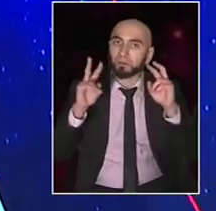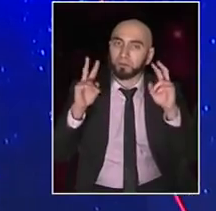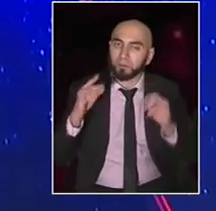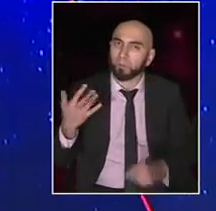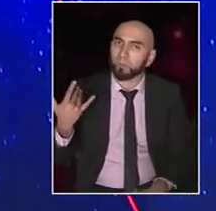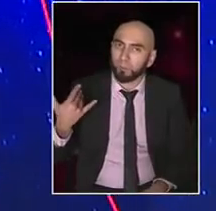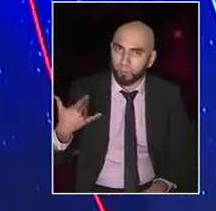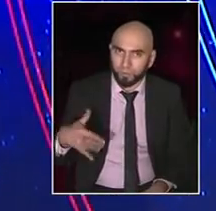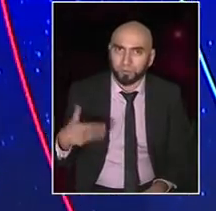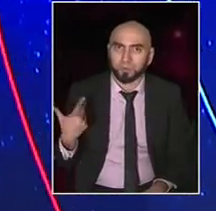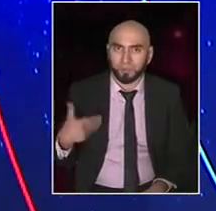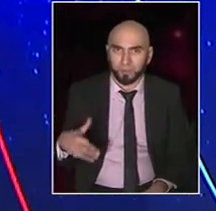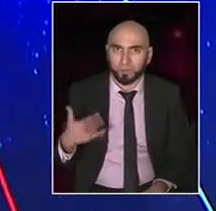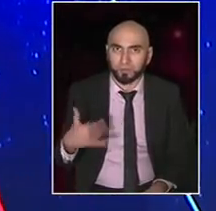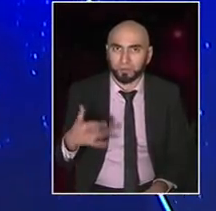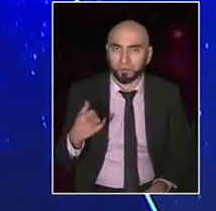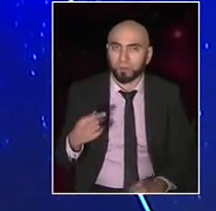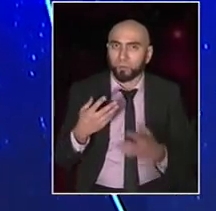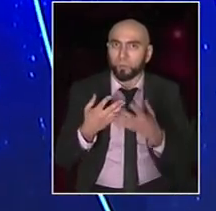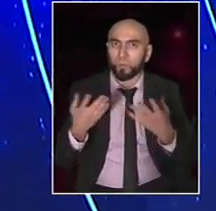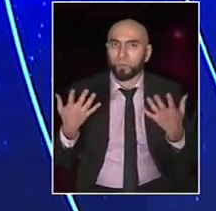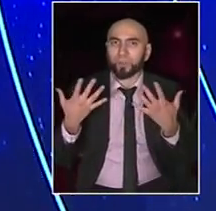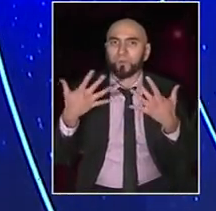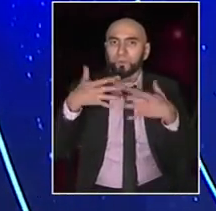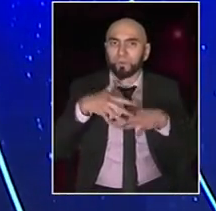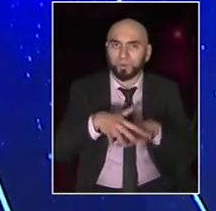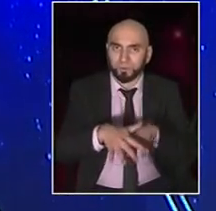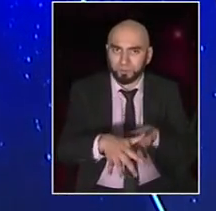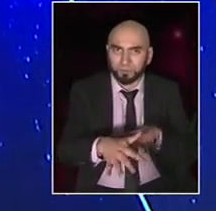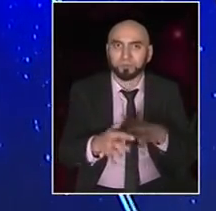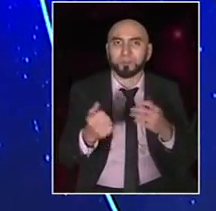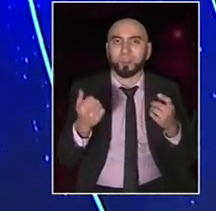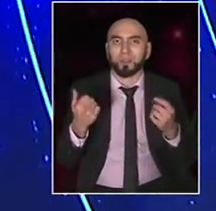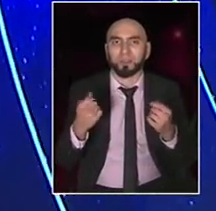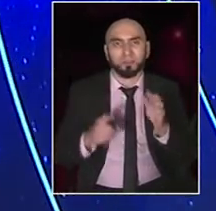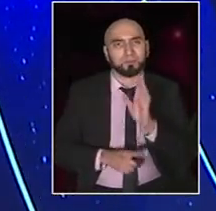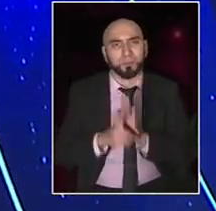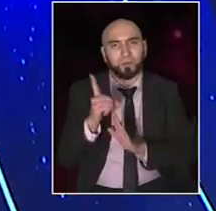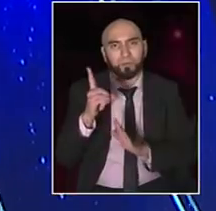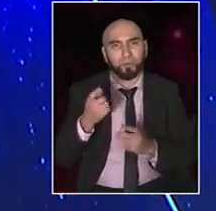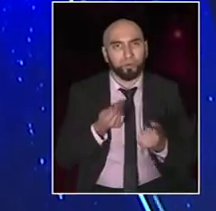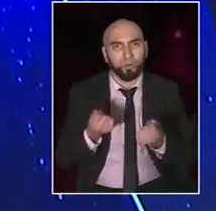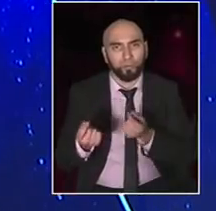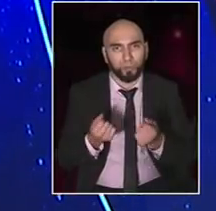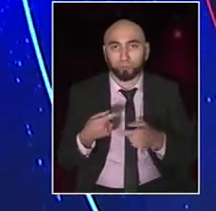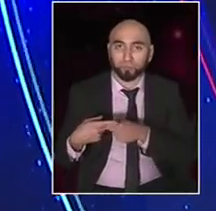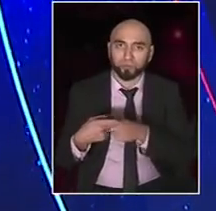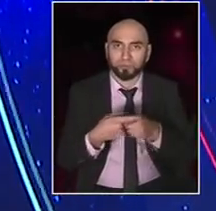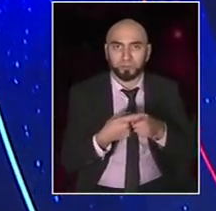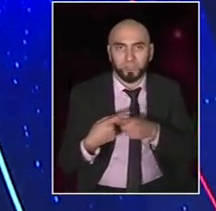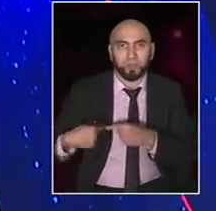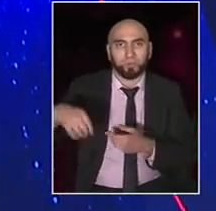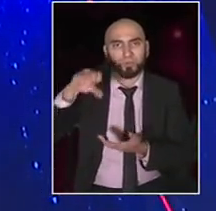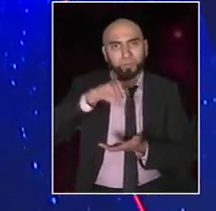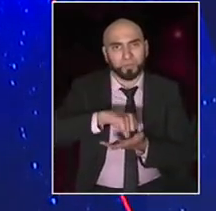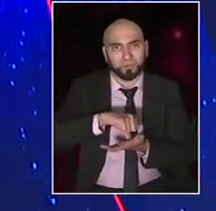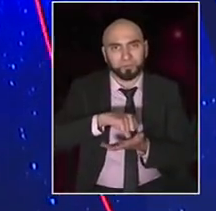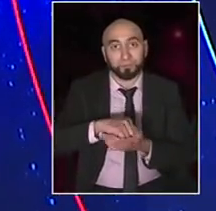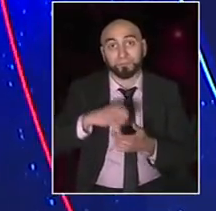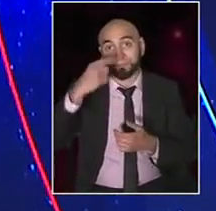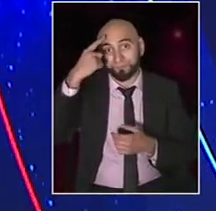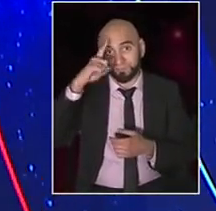imaginario y ha influido hasta hoy en el desarrollo económico y social de nuestro país. Sin embargo, todas las